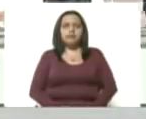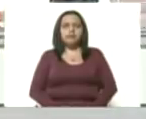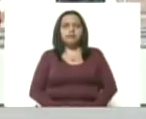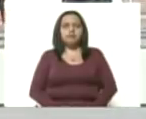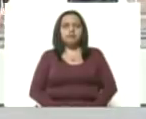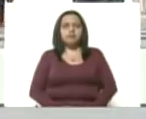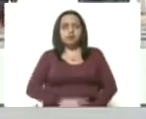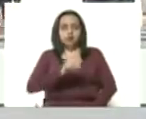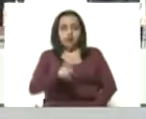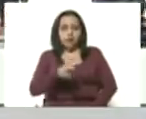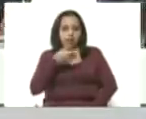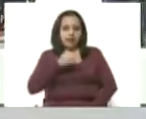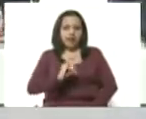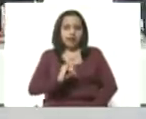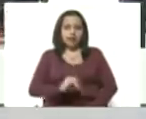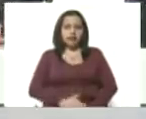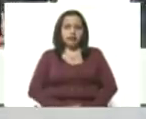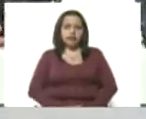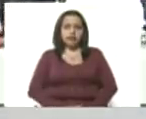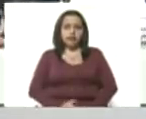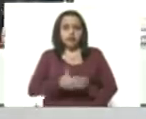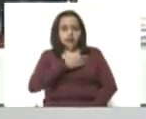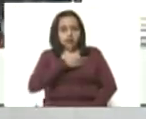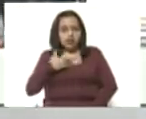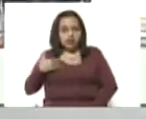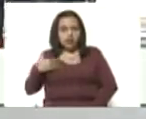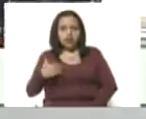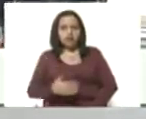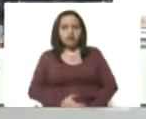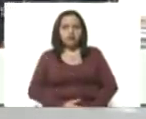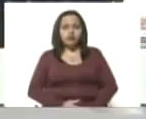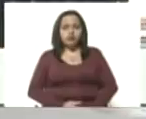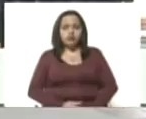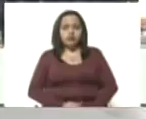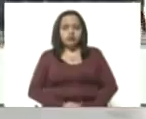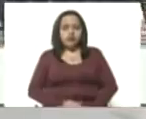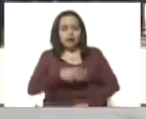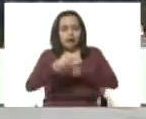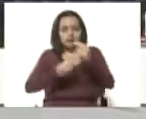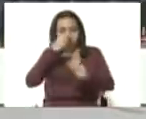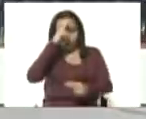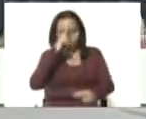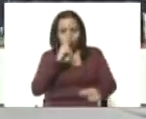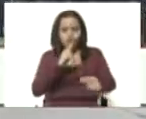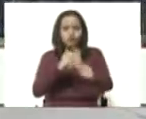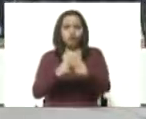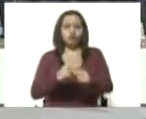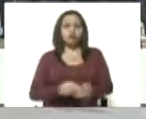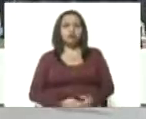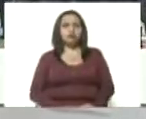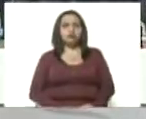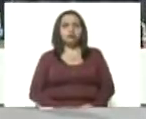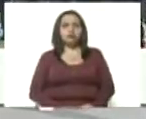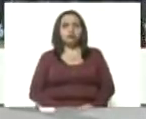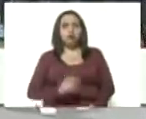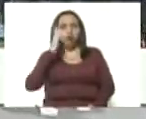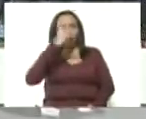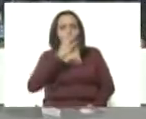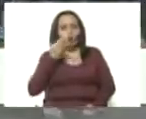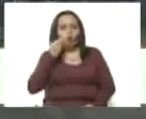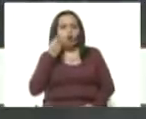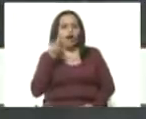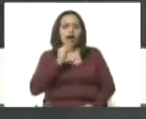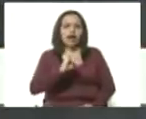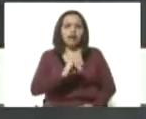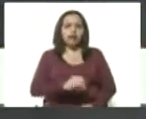Hemos también querido reconocer a los jóvenes que